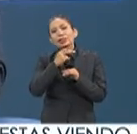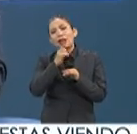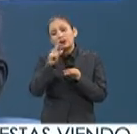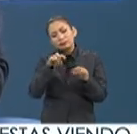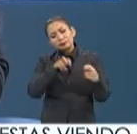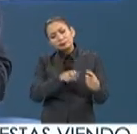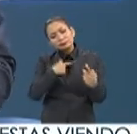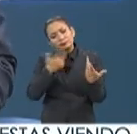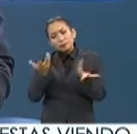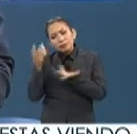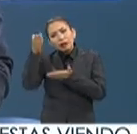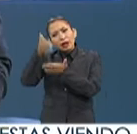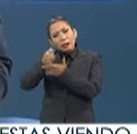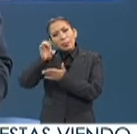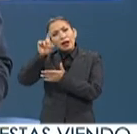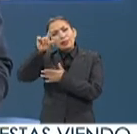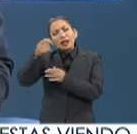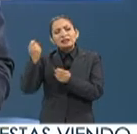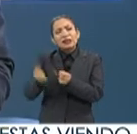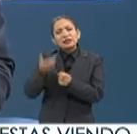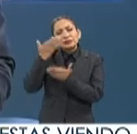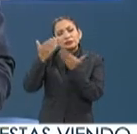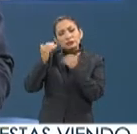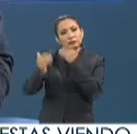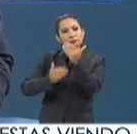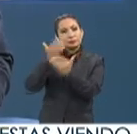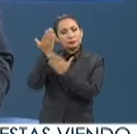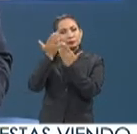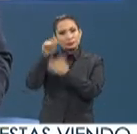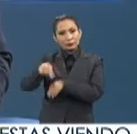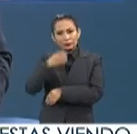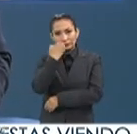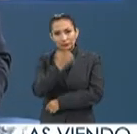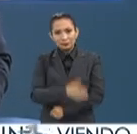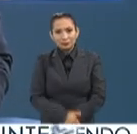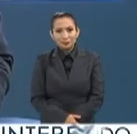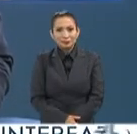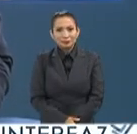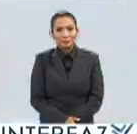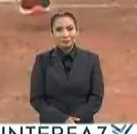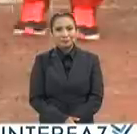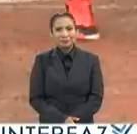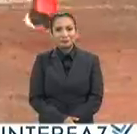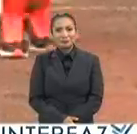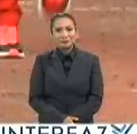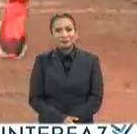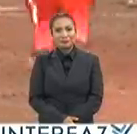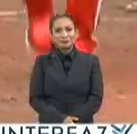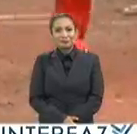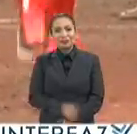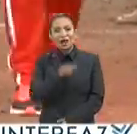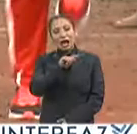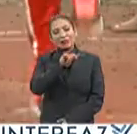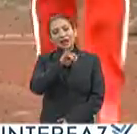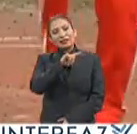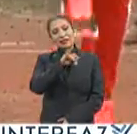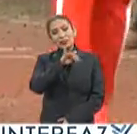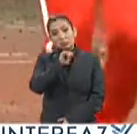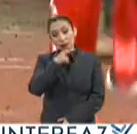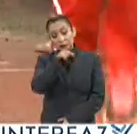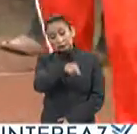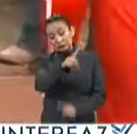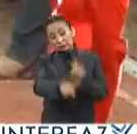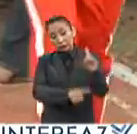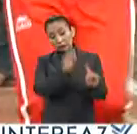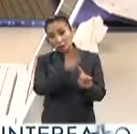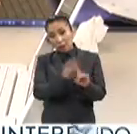sobre su incursión en la ENED y cómo se desarrollan sus estudios en esta escuela. El atletismo es una de las disciplinas